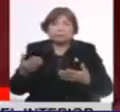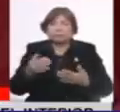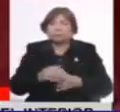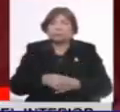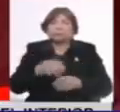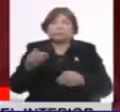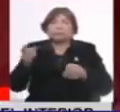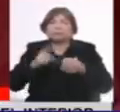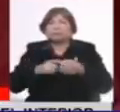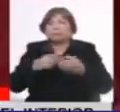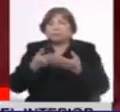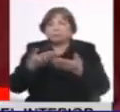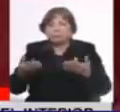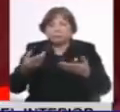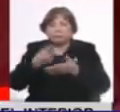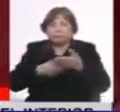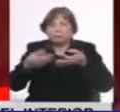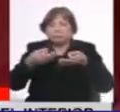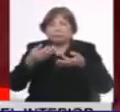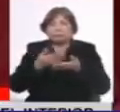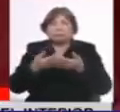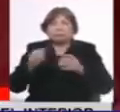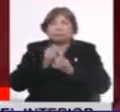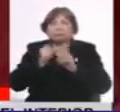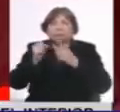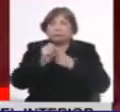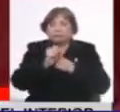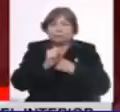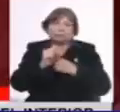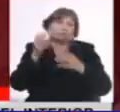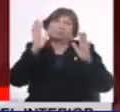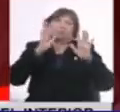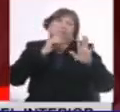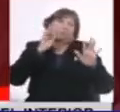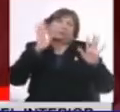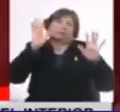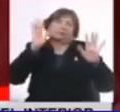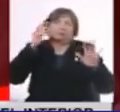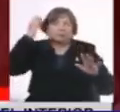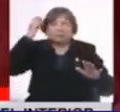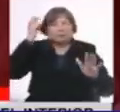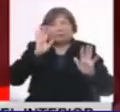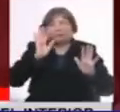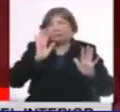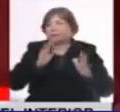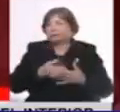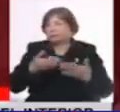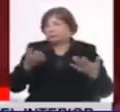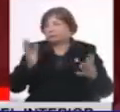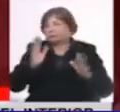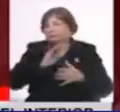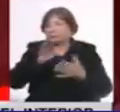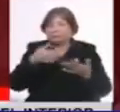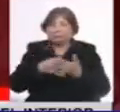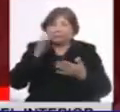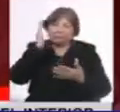inseguridad, incluso en materia económica, en materia social. Claro, no quiero decir en materia política, porque la materia política